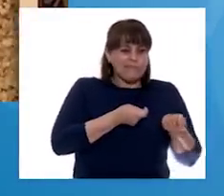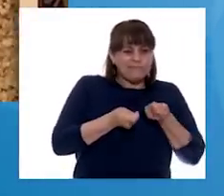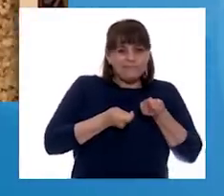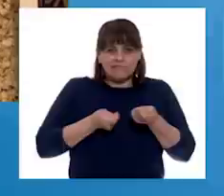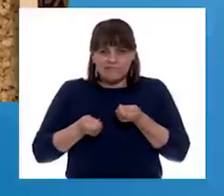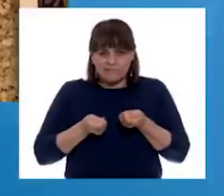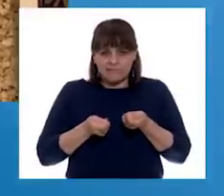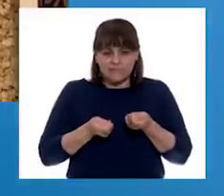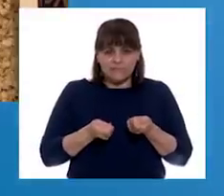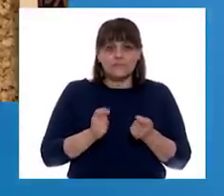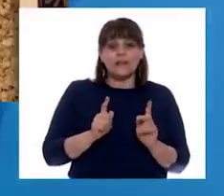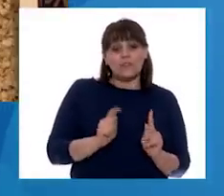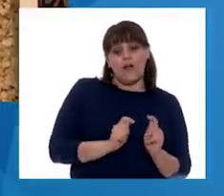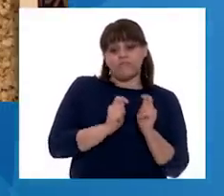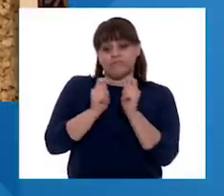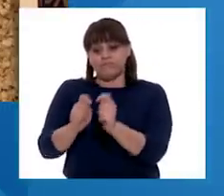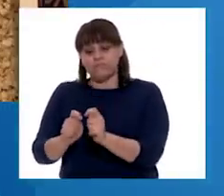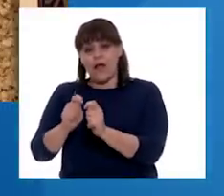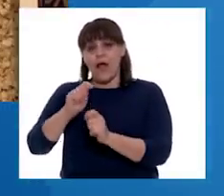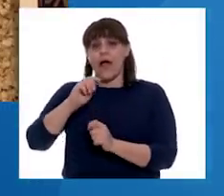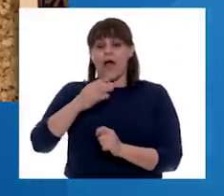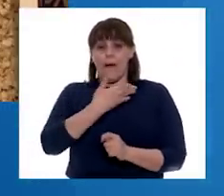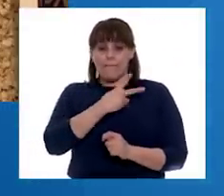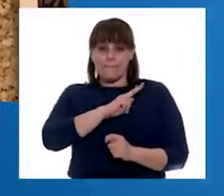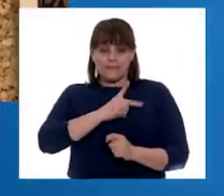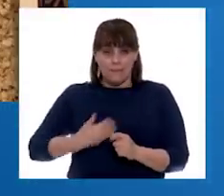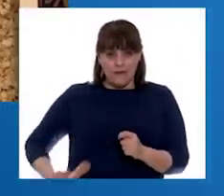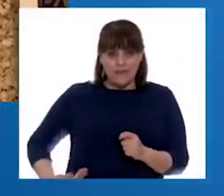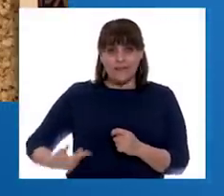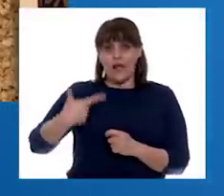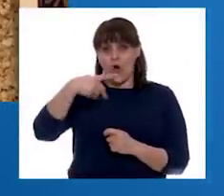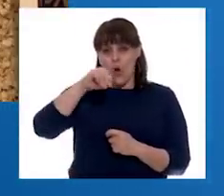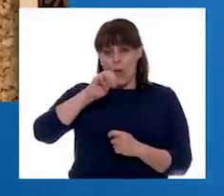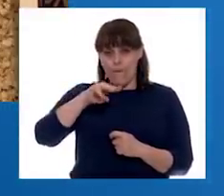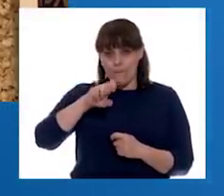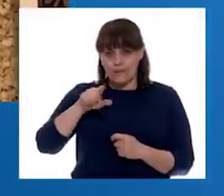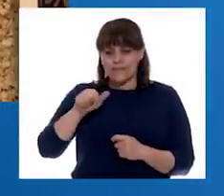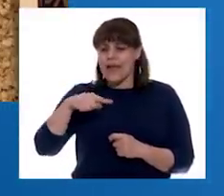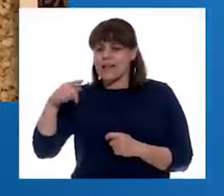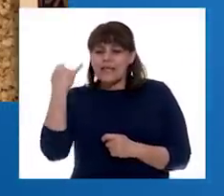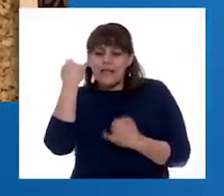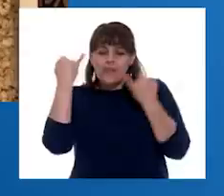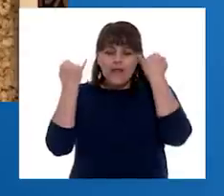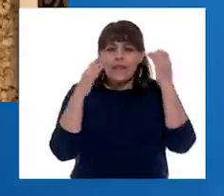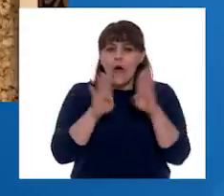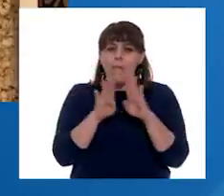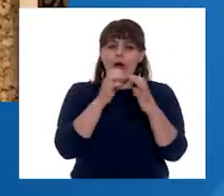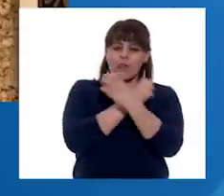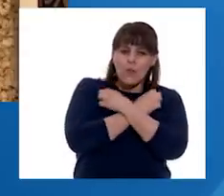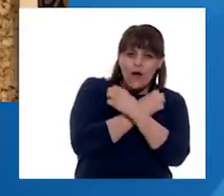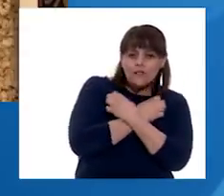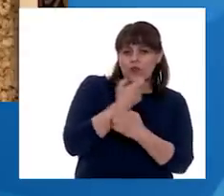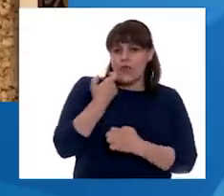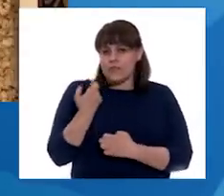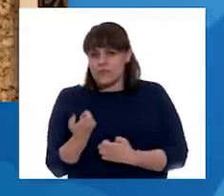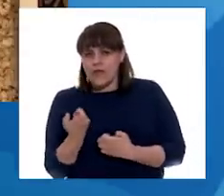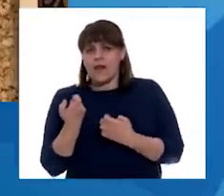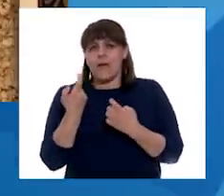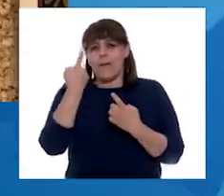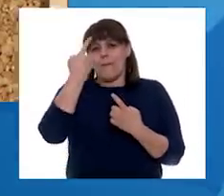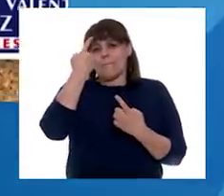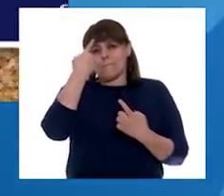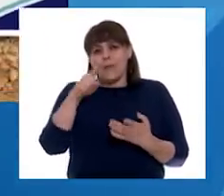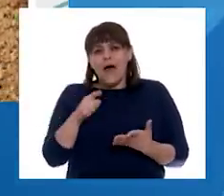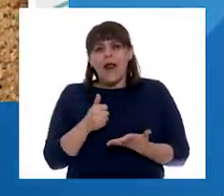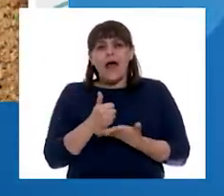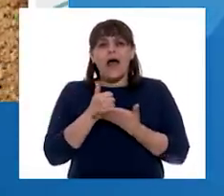al vicepresidente Gómez Farías, quien emprendió numerosos proyectos para la educación, la economía y sobre todo contra el apabullante poder